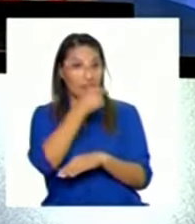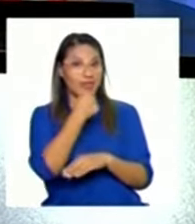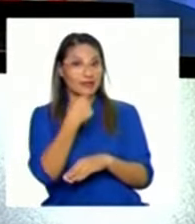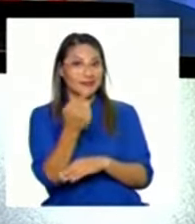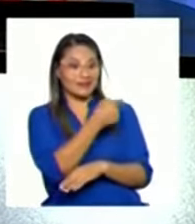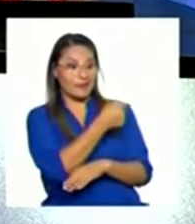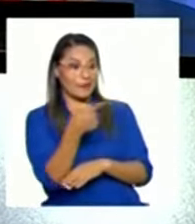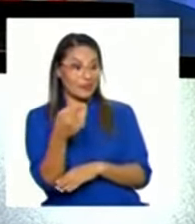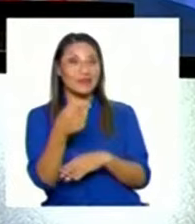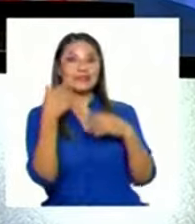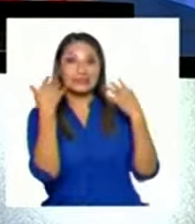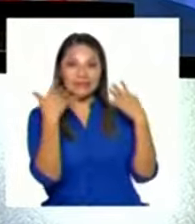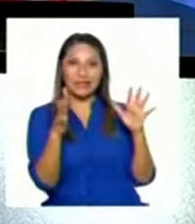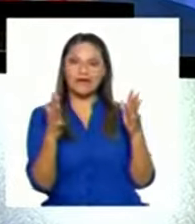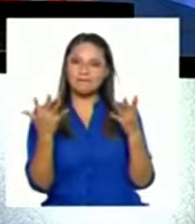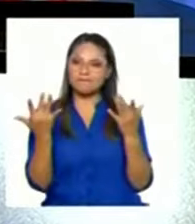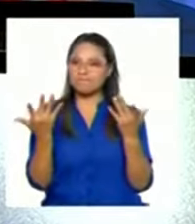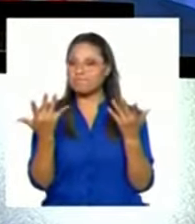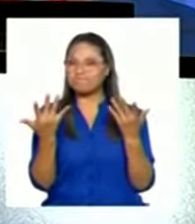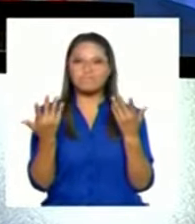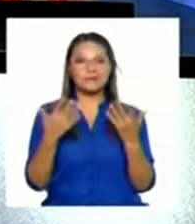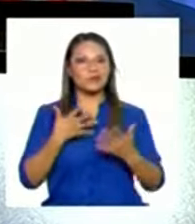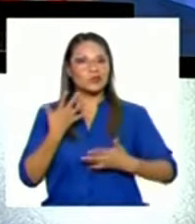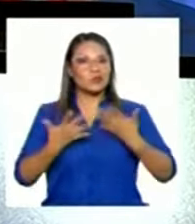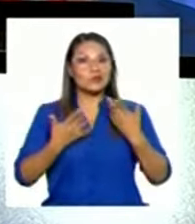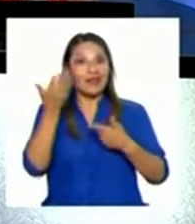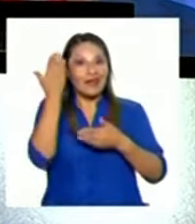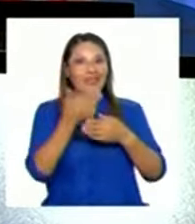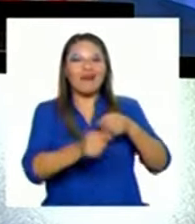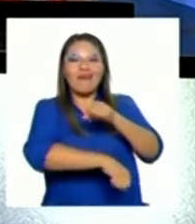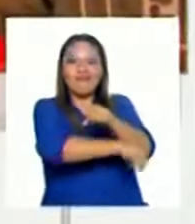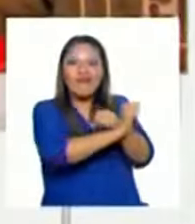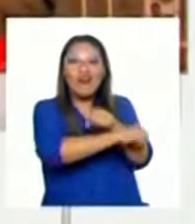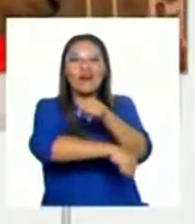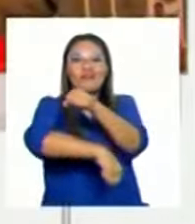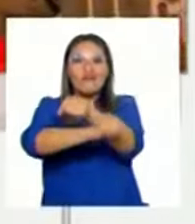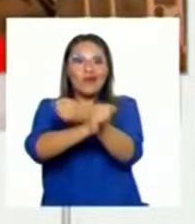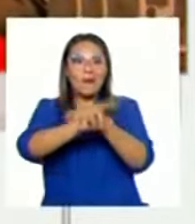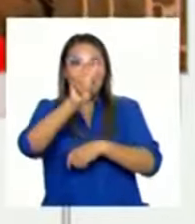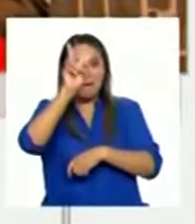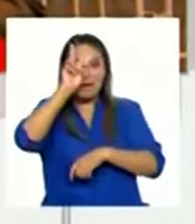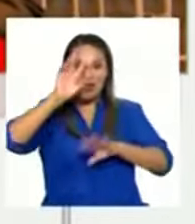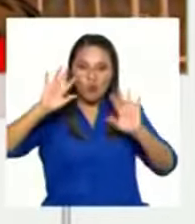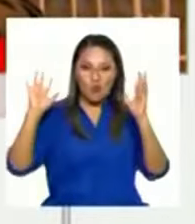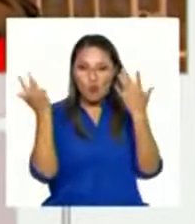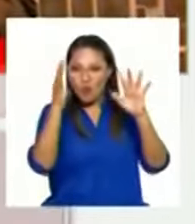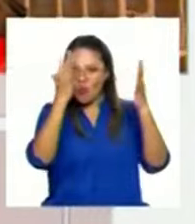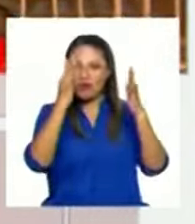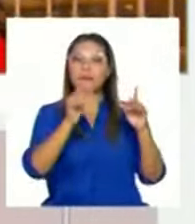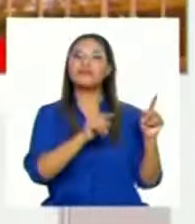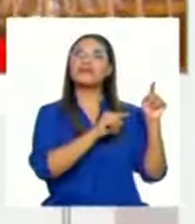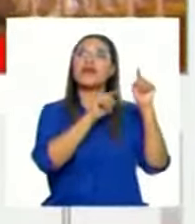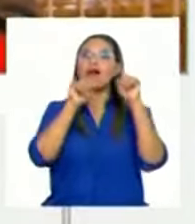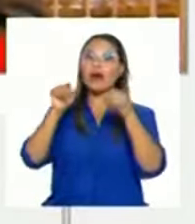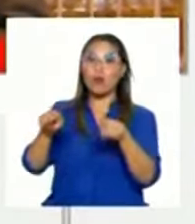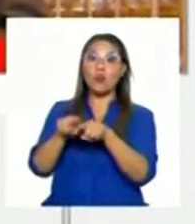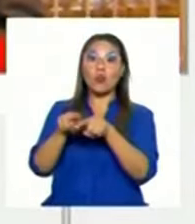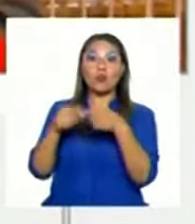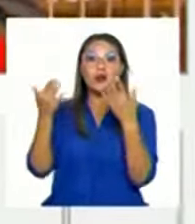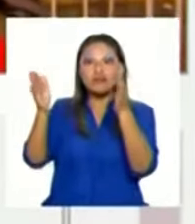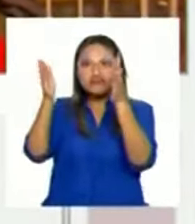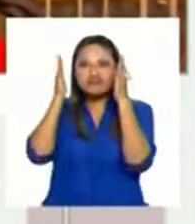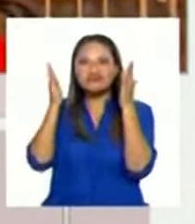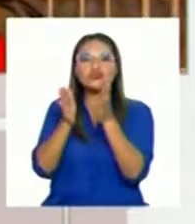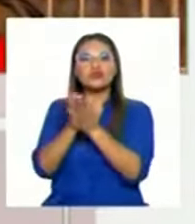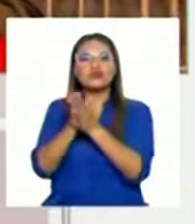semana, ya sacando un poco el fervor también que se dio por la selección, ¿no? Ahora viene más bien la expectativa